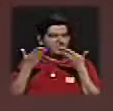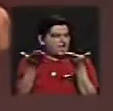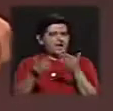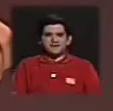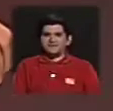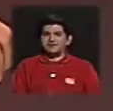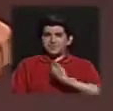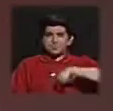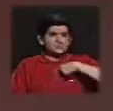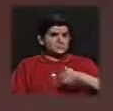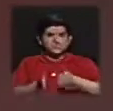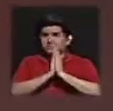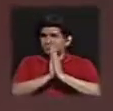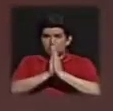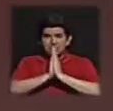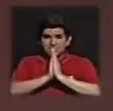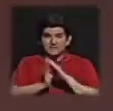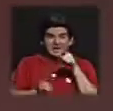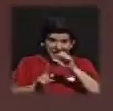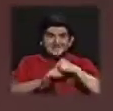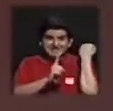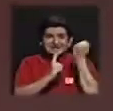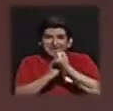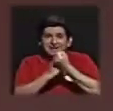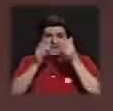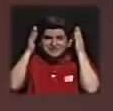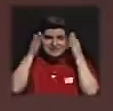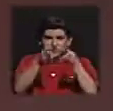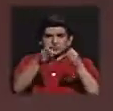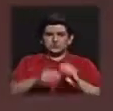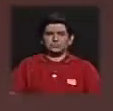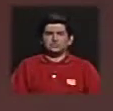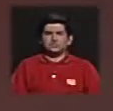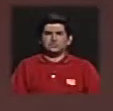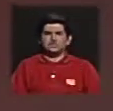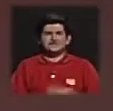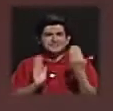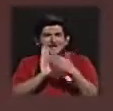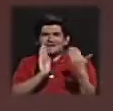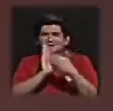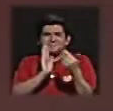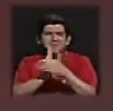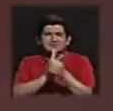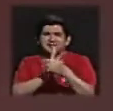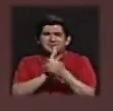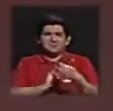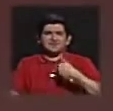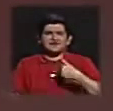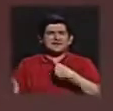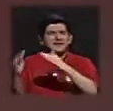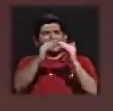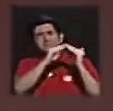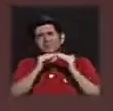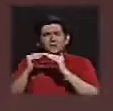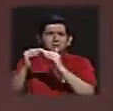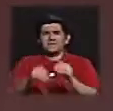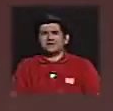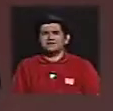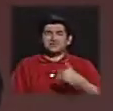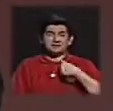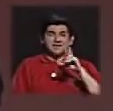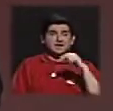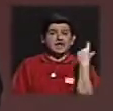le estábamos pidiendo que lo proveyera, era esto precisamente. Estamos cercenando la capacidad que tienen comunidades de tener